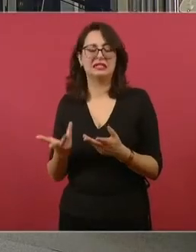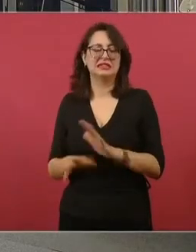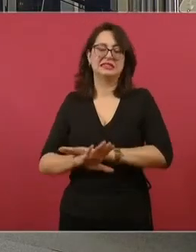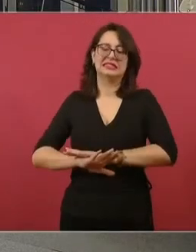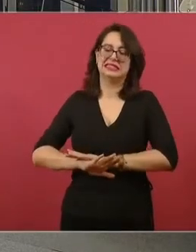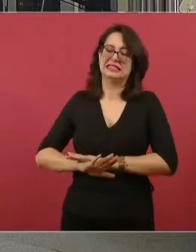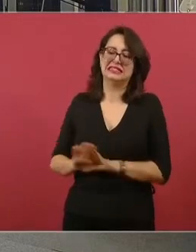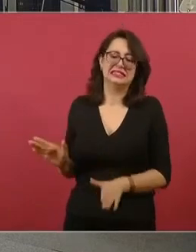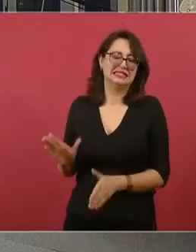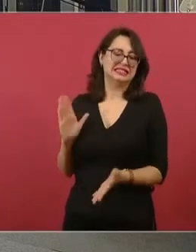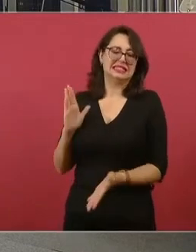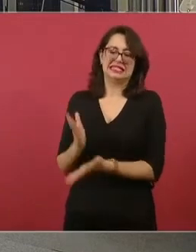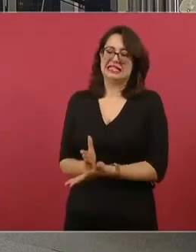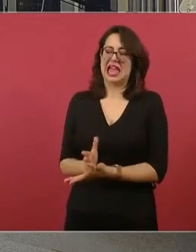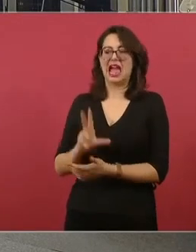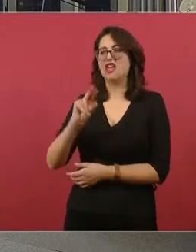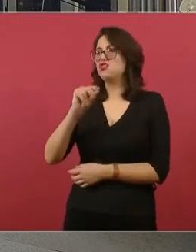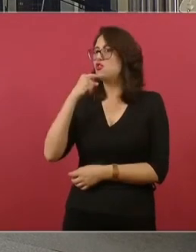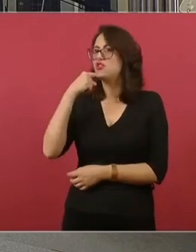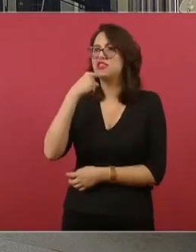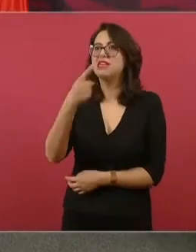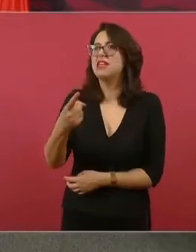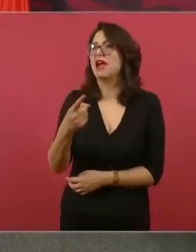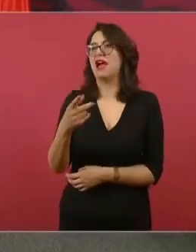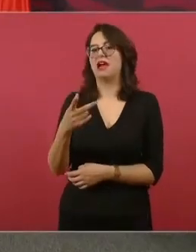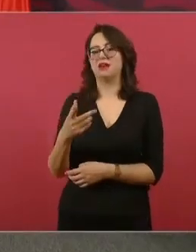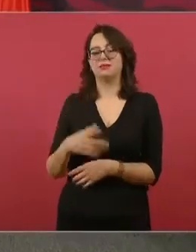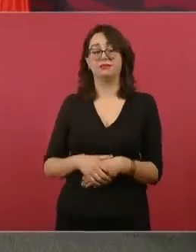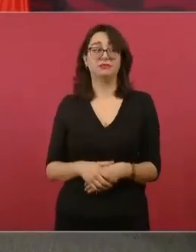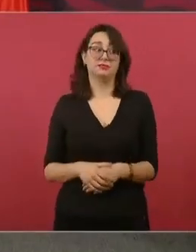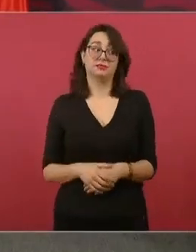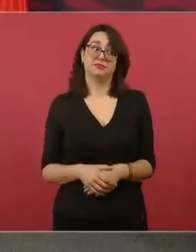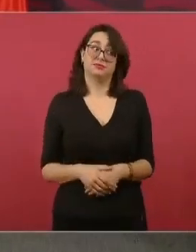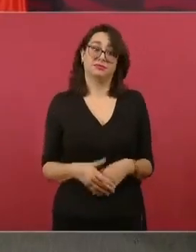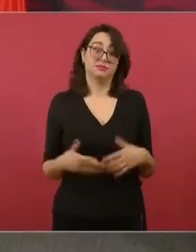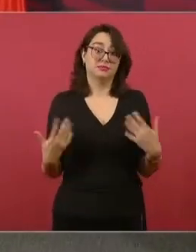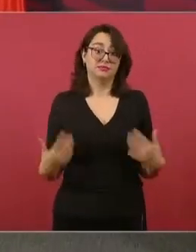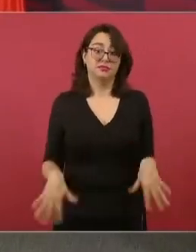Un saqueo como nunca en la historia, con Salinas de Gortari.